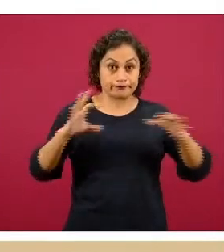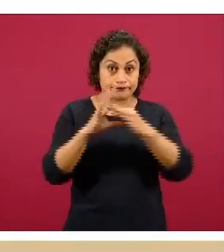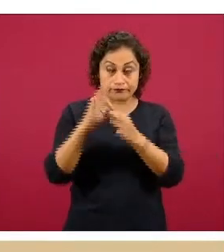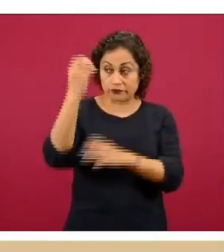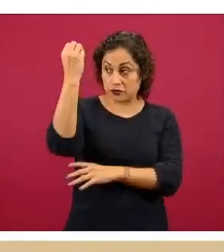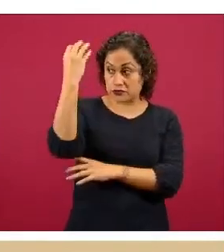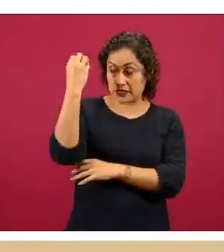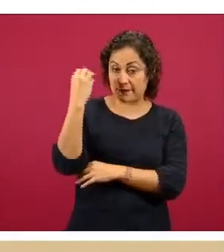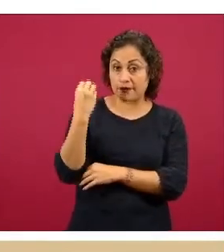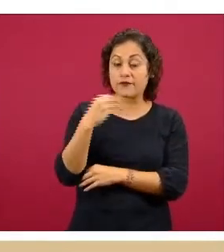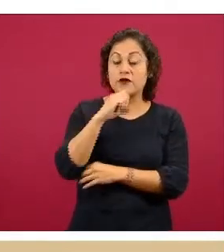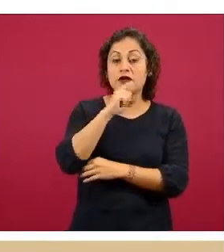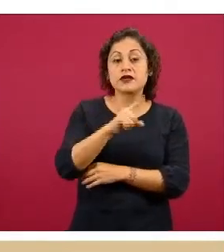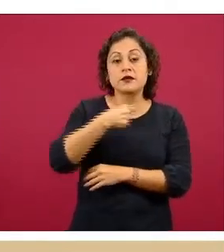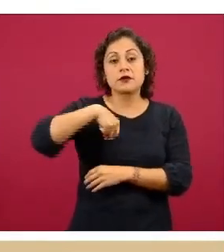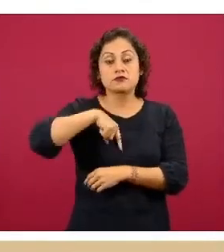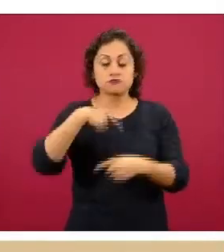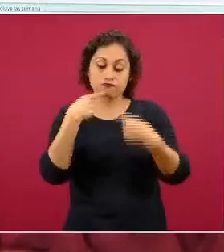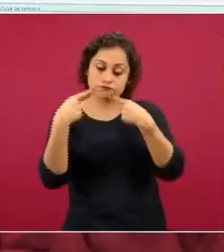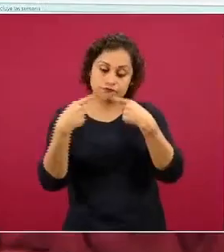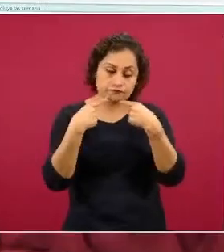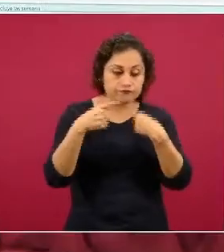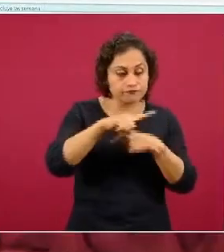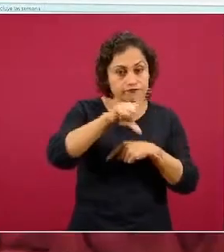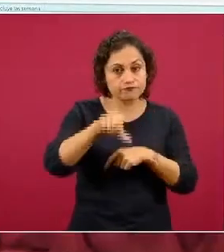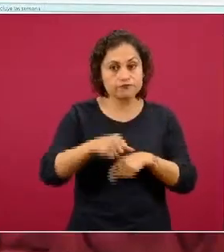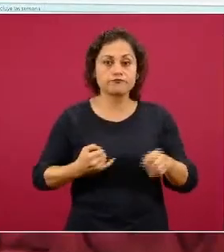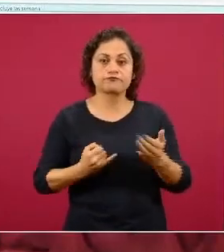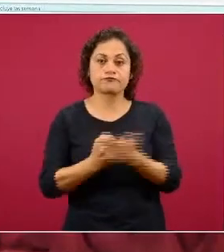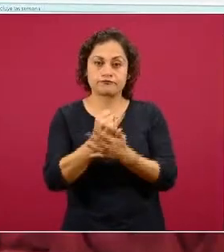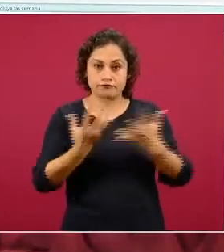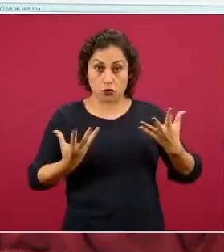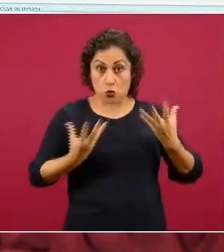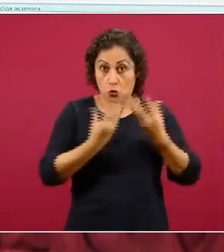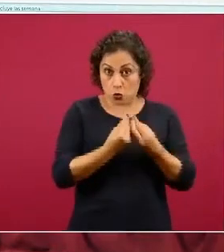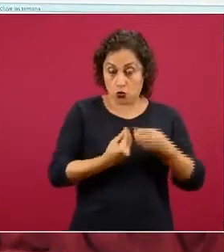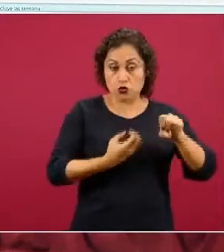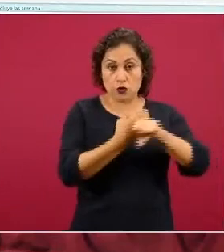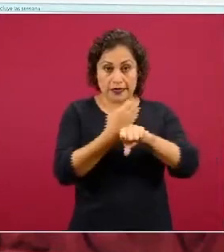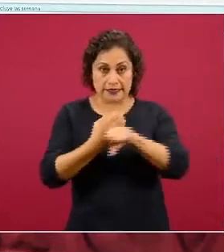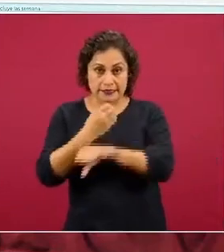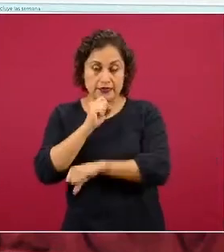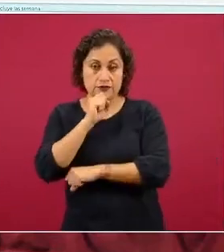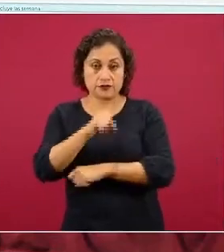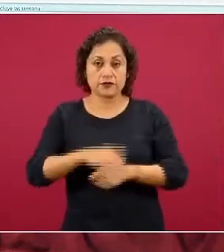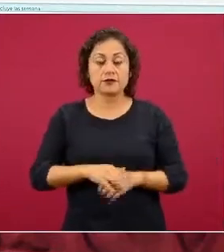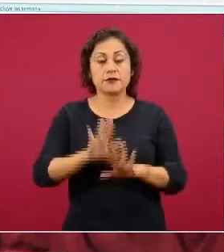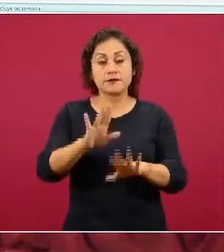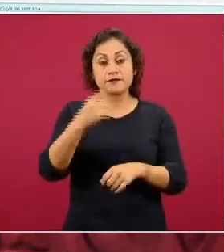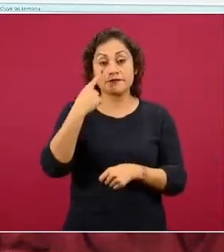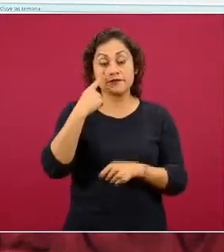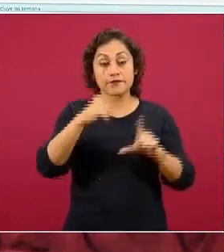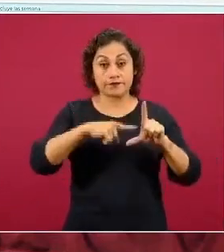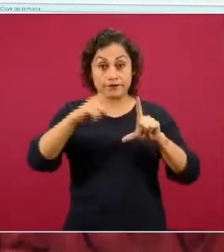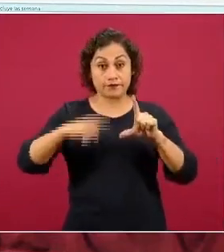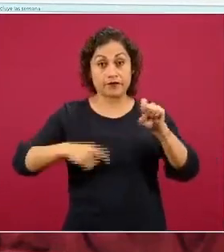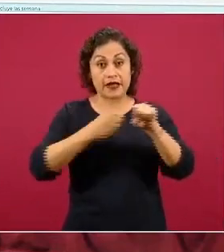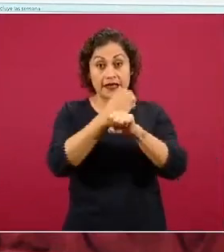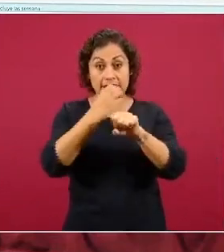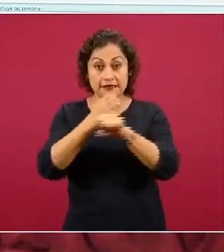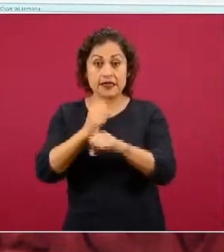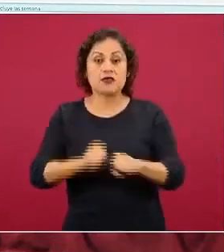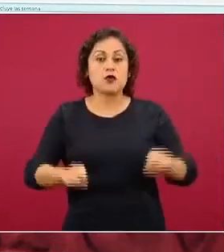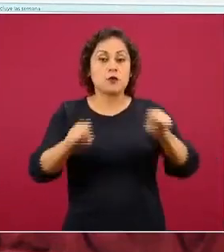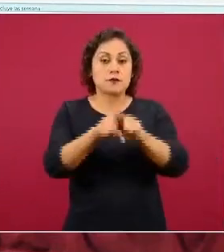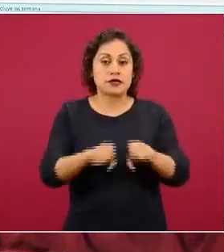otras decisiones de diálogo que tenemos con cada una de las entidades. Pero vamos a ver en estas curvas por estado el mismo patrón,